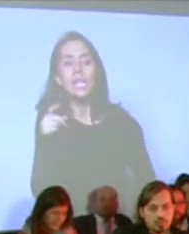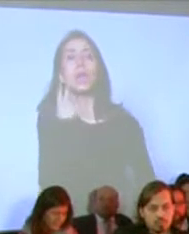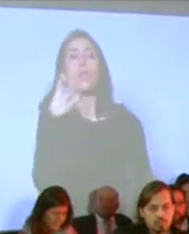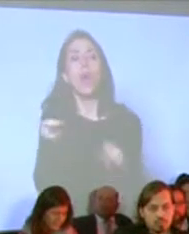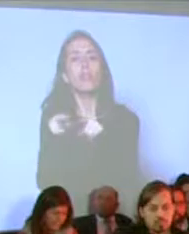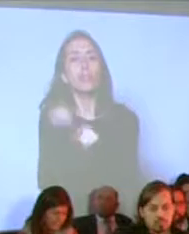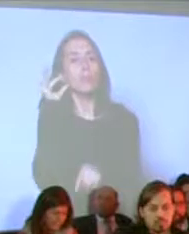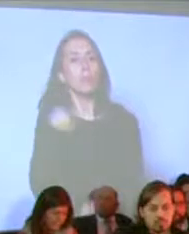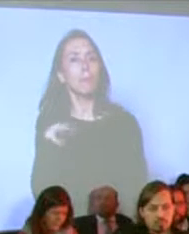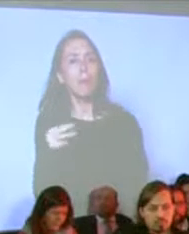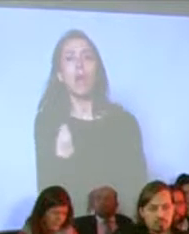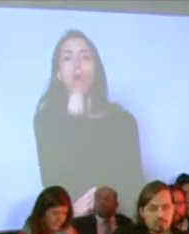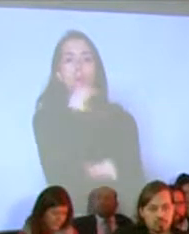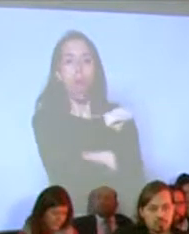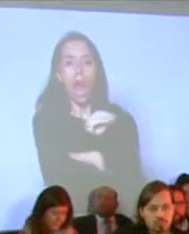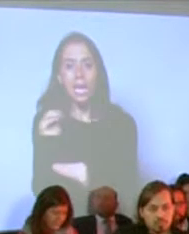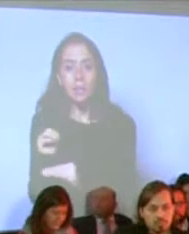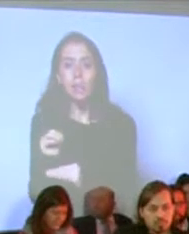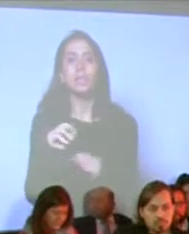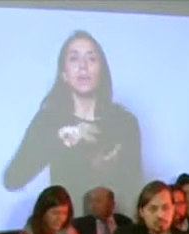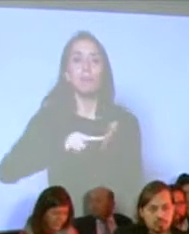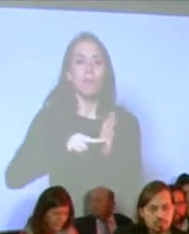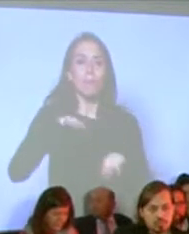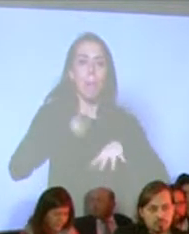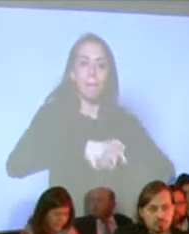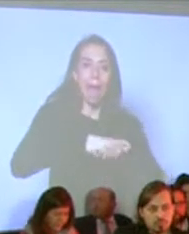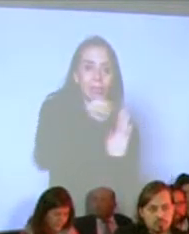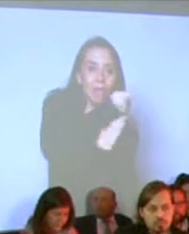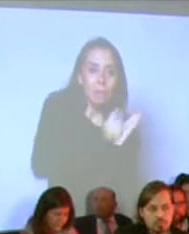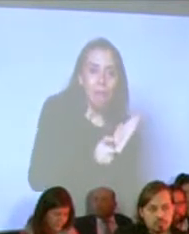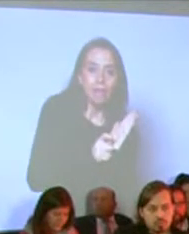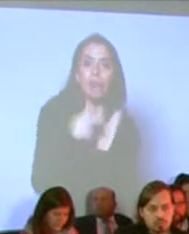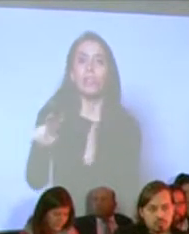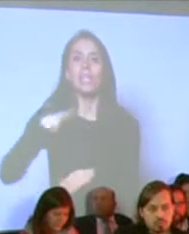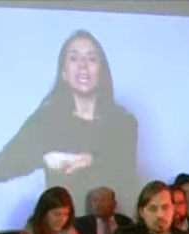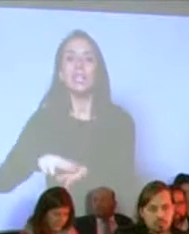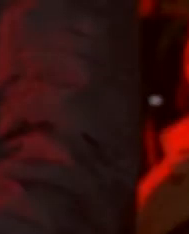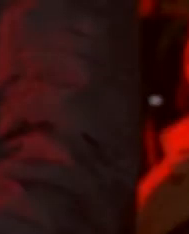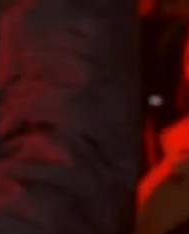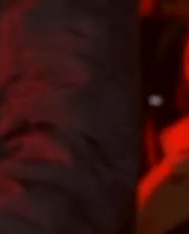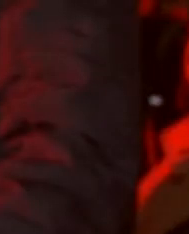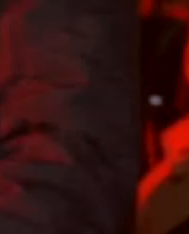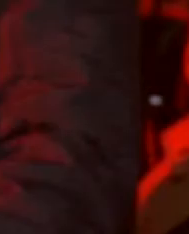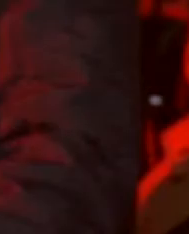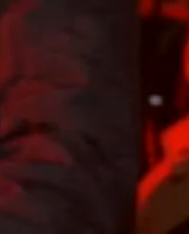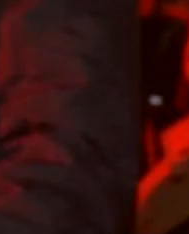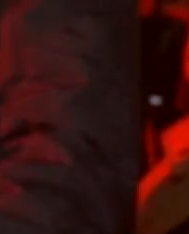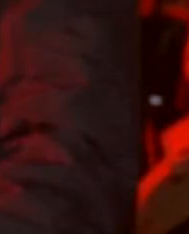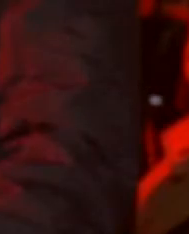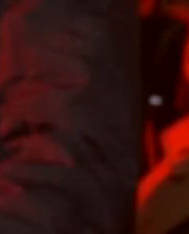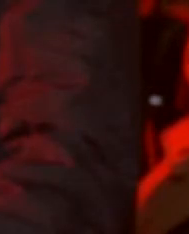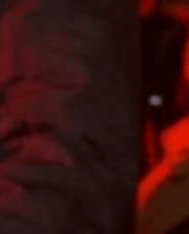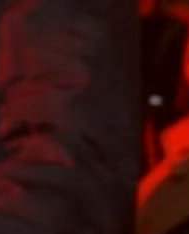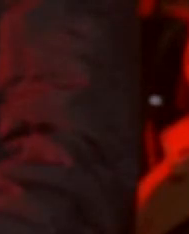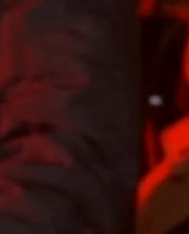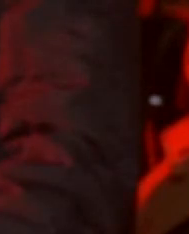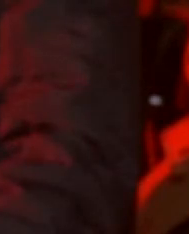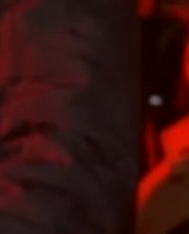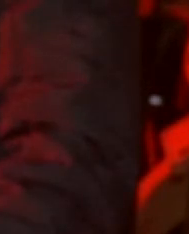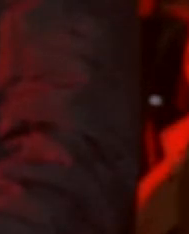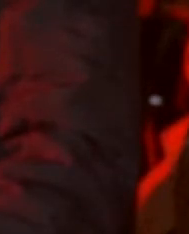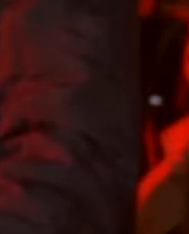mamá? ¿Cómo los alimento? Hagamos un problema matemático de la realidad de su vida, ¿no es cierto? Es lo mismo que podemos empezar